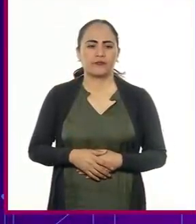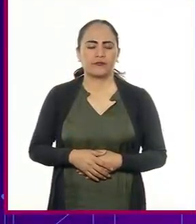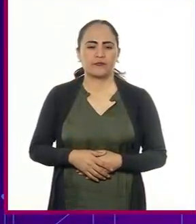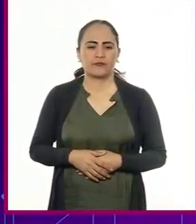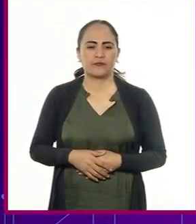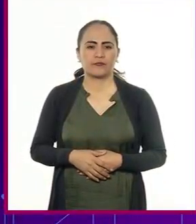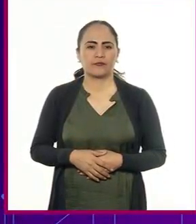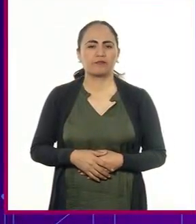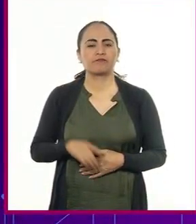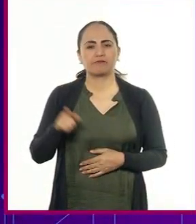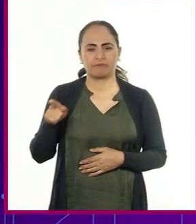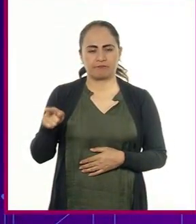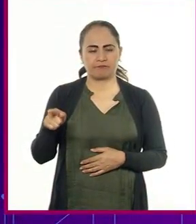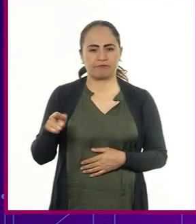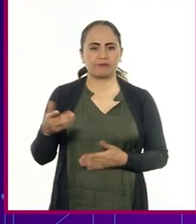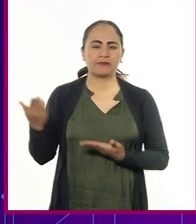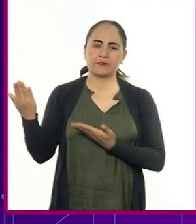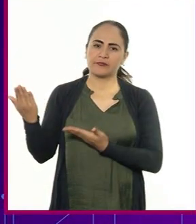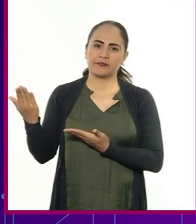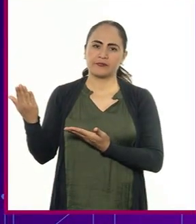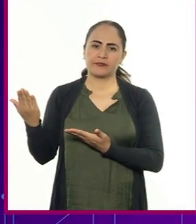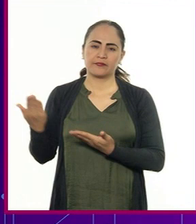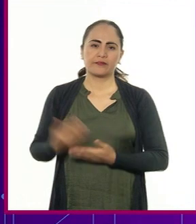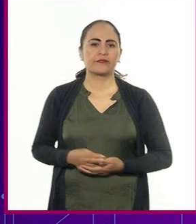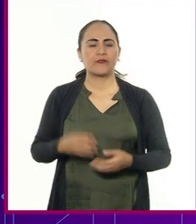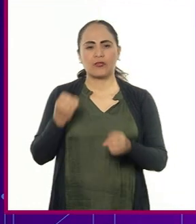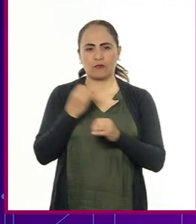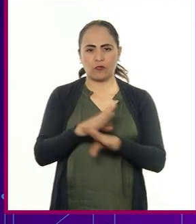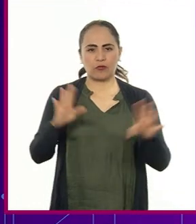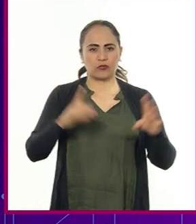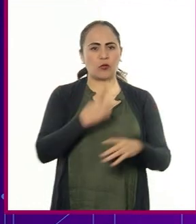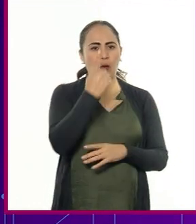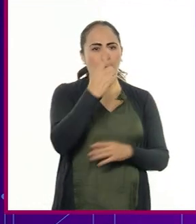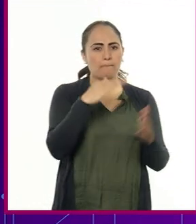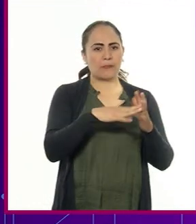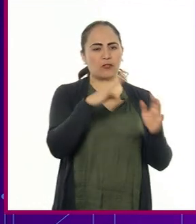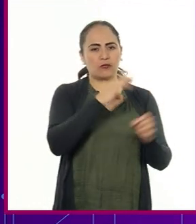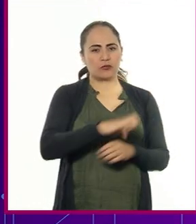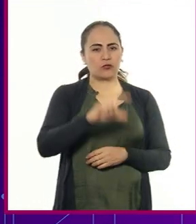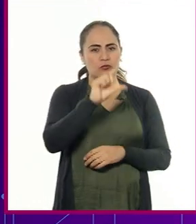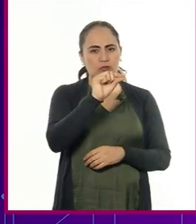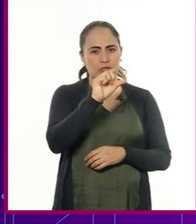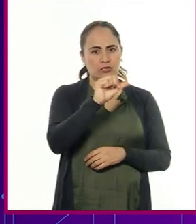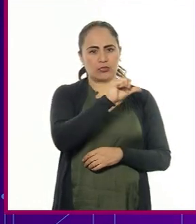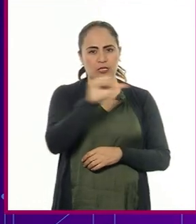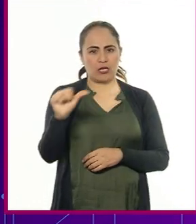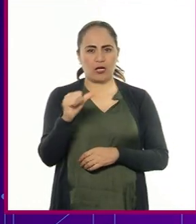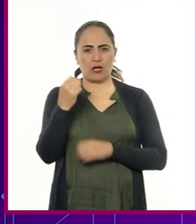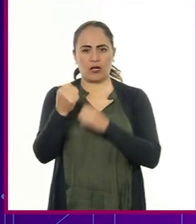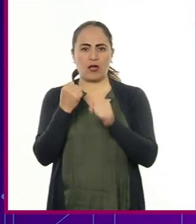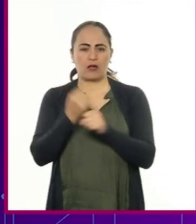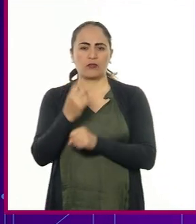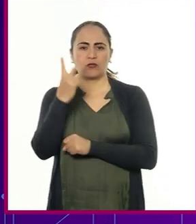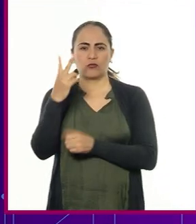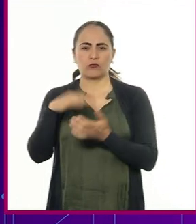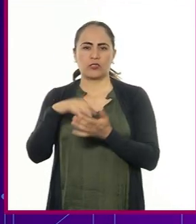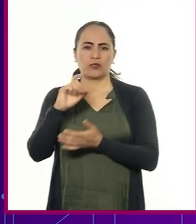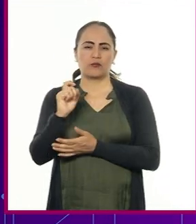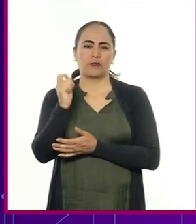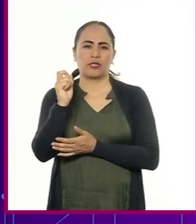Se tienen así los datos recolectados de 1970 a 2020. En el